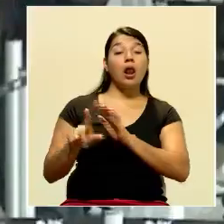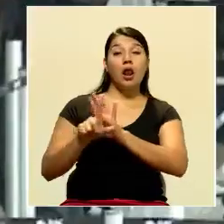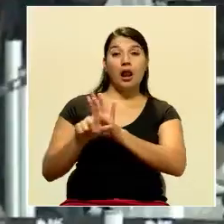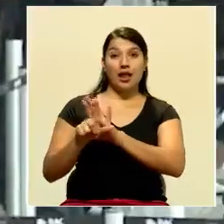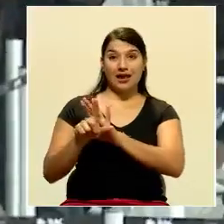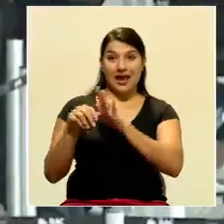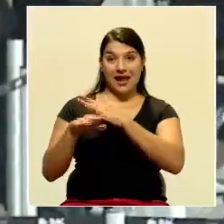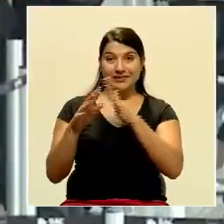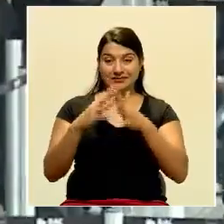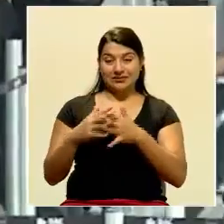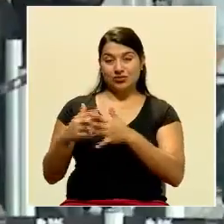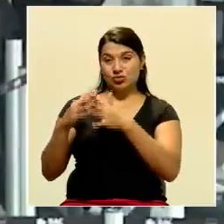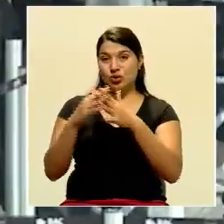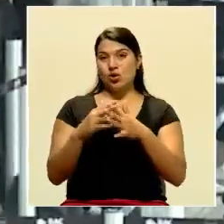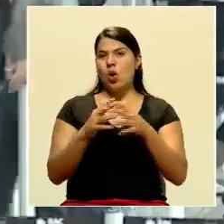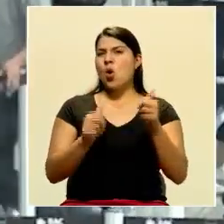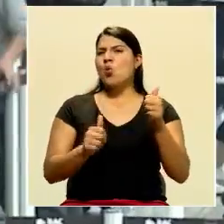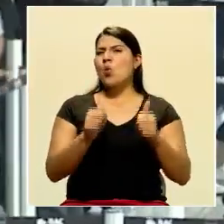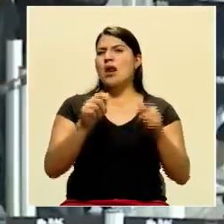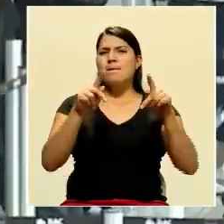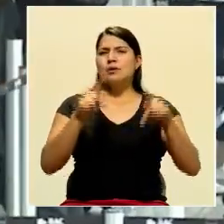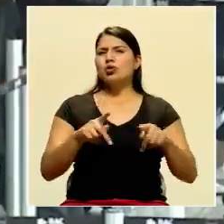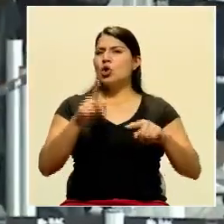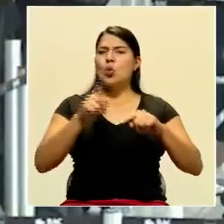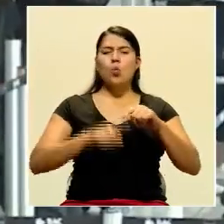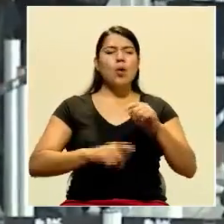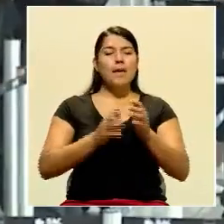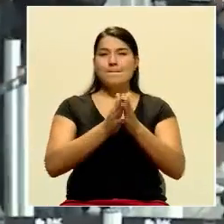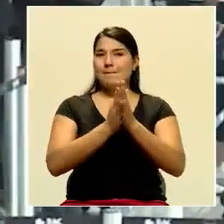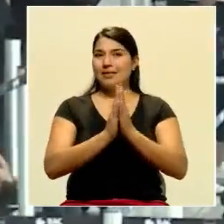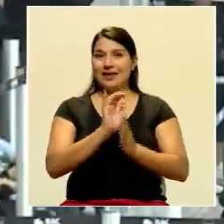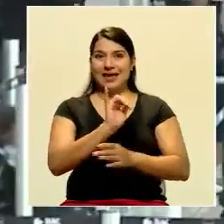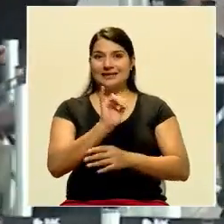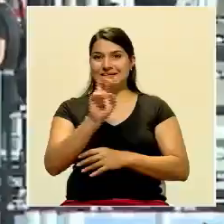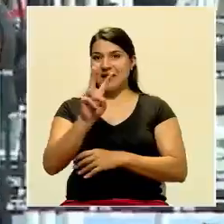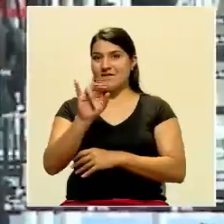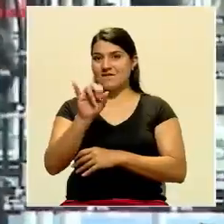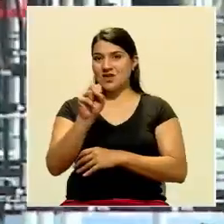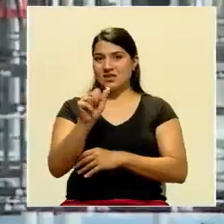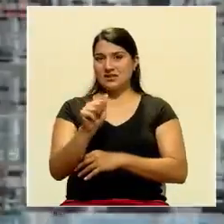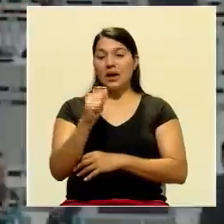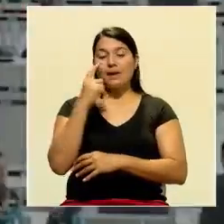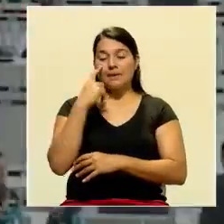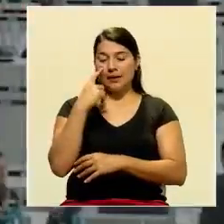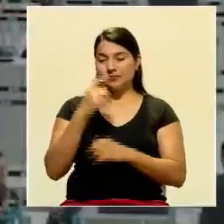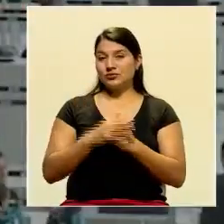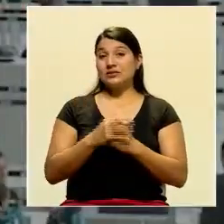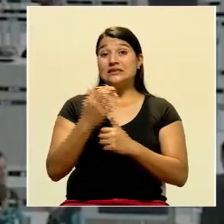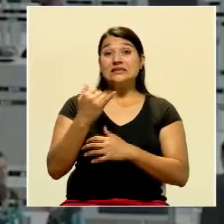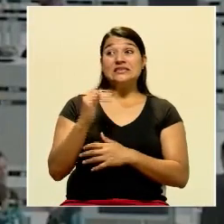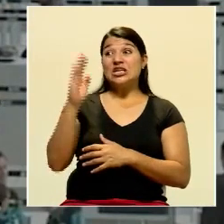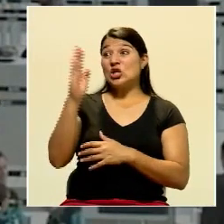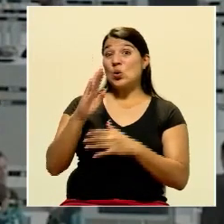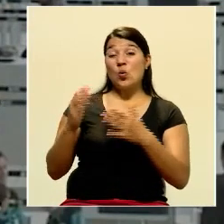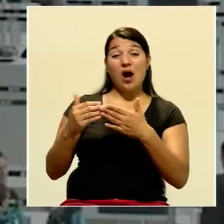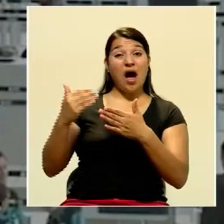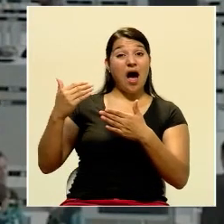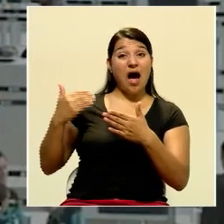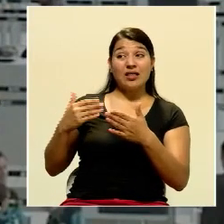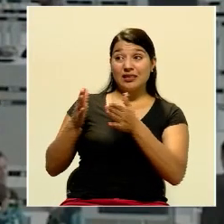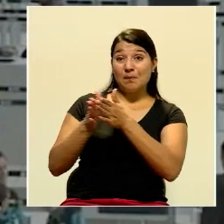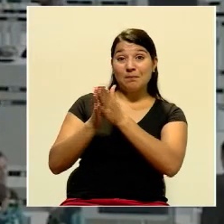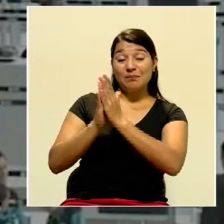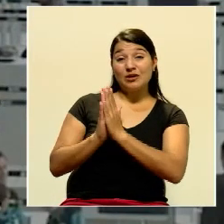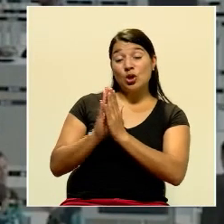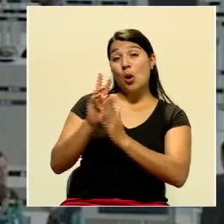Pero ¿cuáles son las personas que no son elegibles para obtener la visa? Veamos. Aquellos que nunca han tenido una visa para